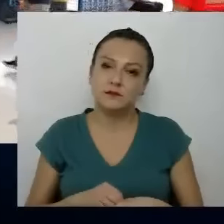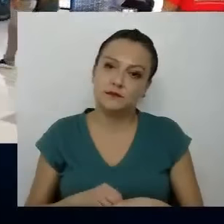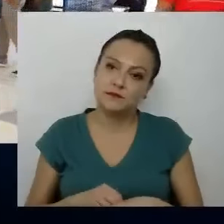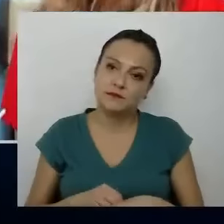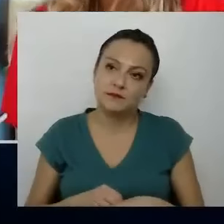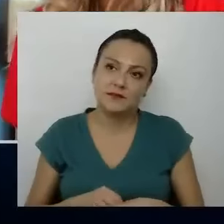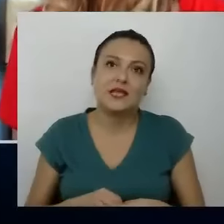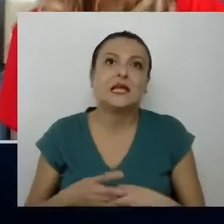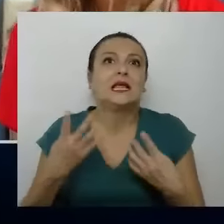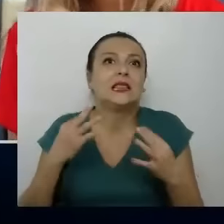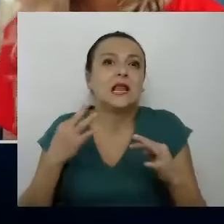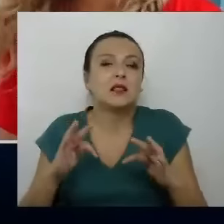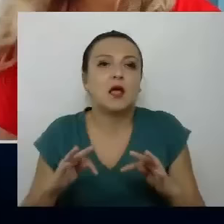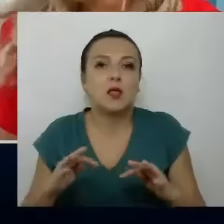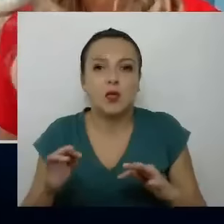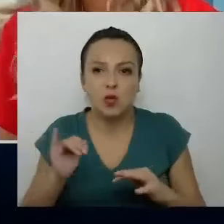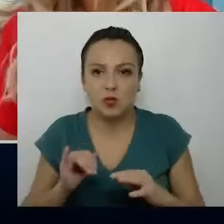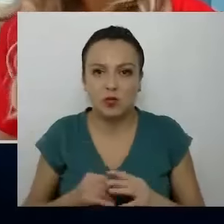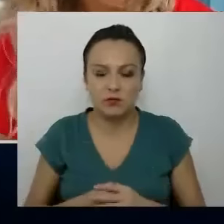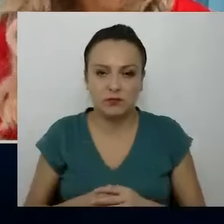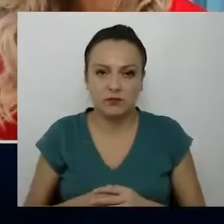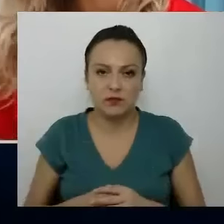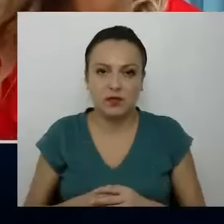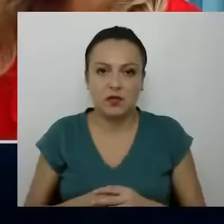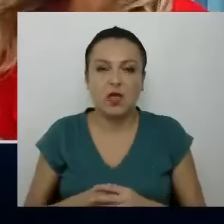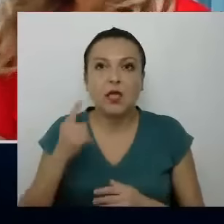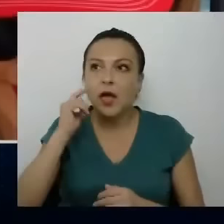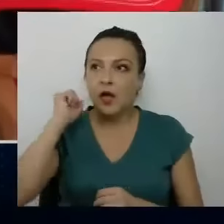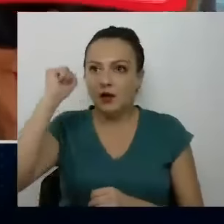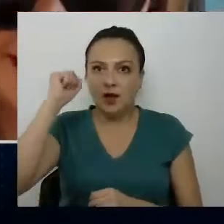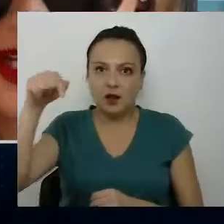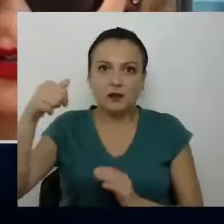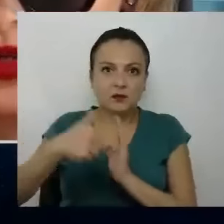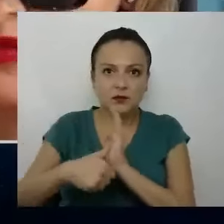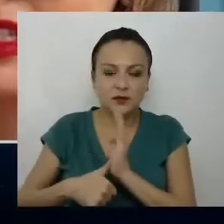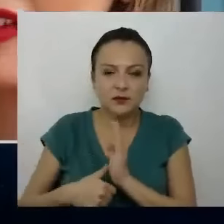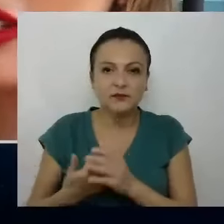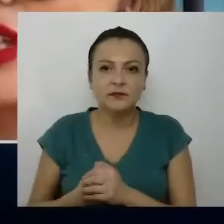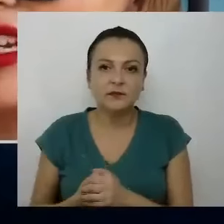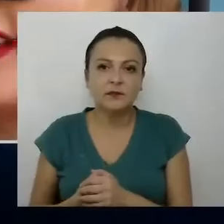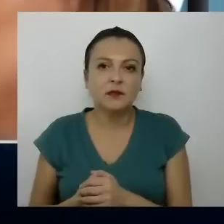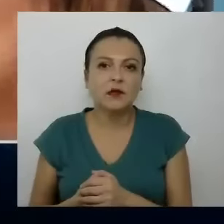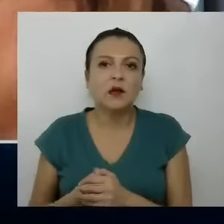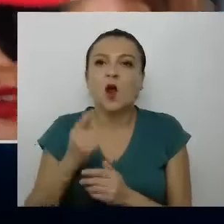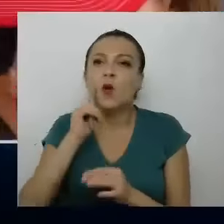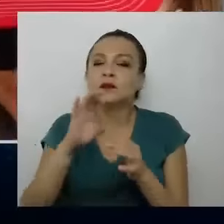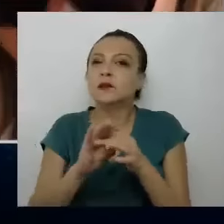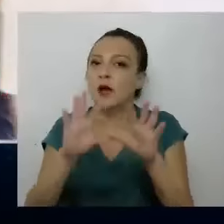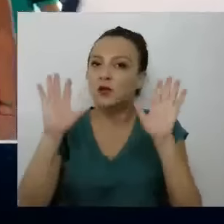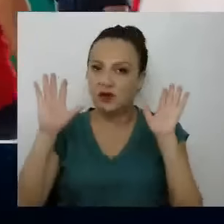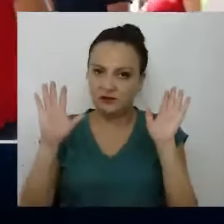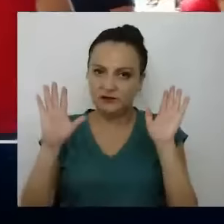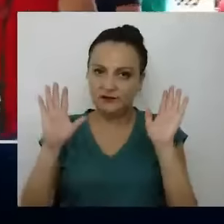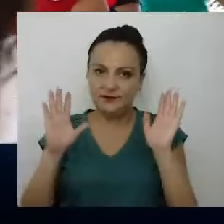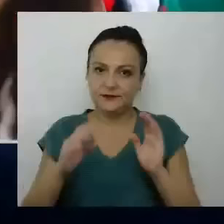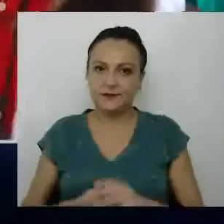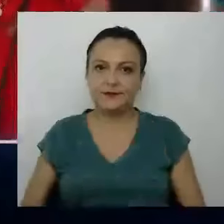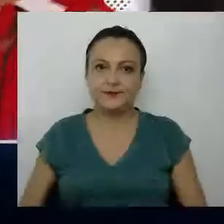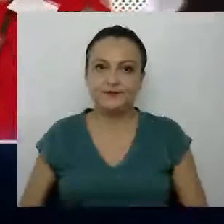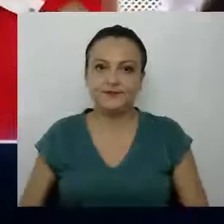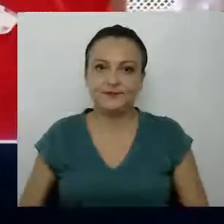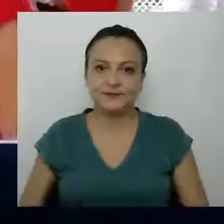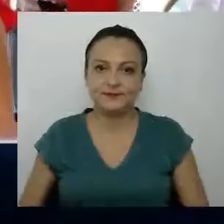de ahí tratando de ganar las elecciones, y no es por casualidad que el blanco no fue